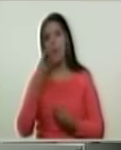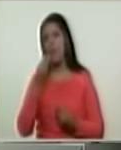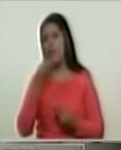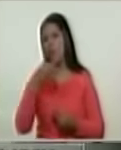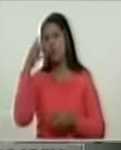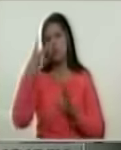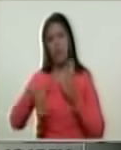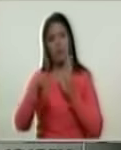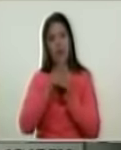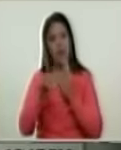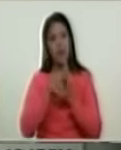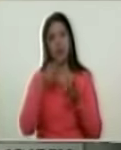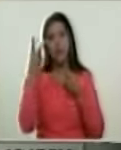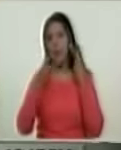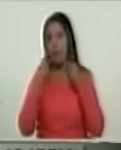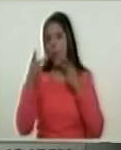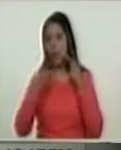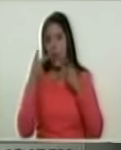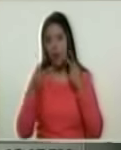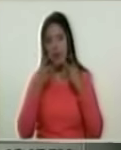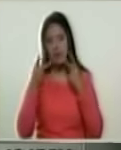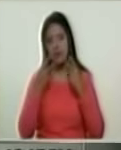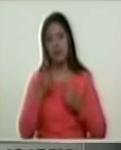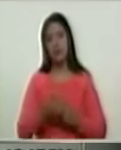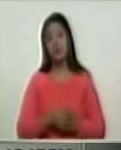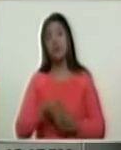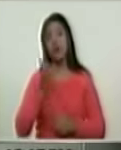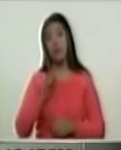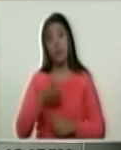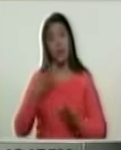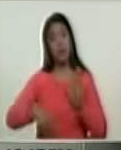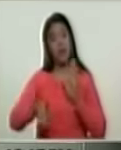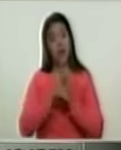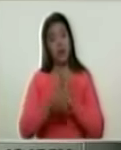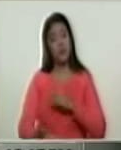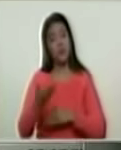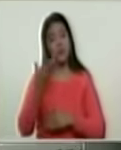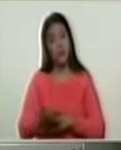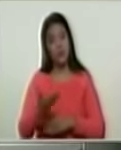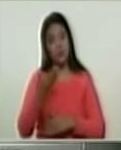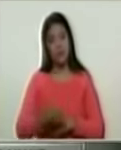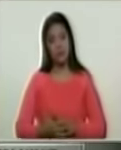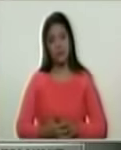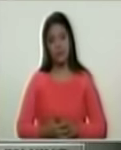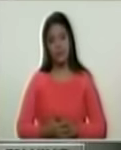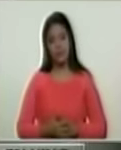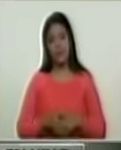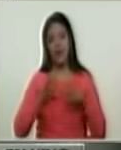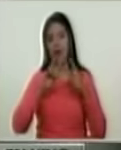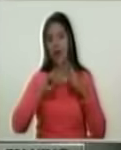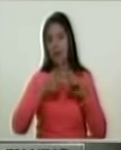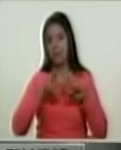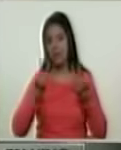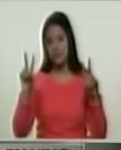derechos políticos, y en la garantía de un derecho fundamental como es la paz.